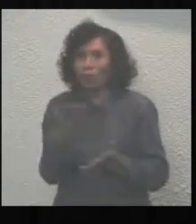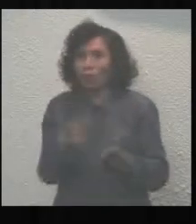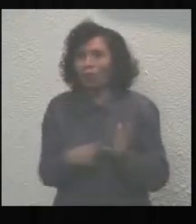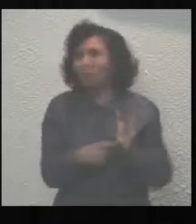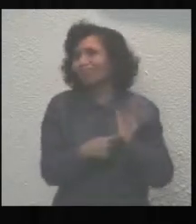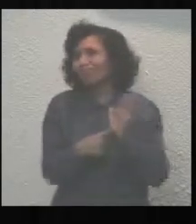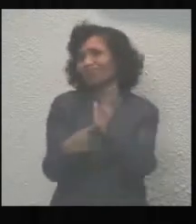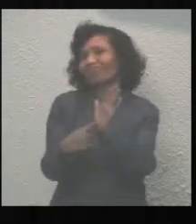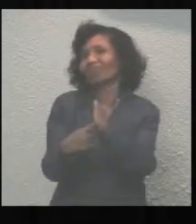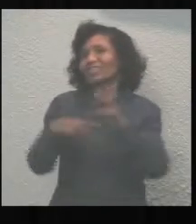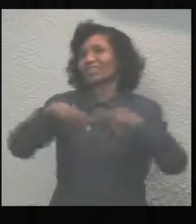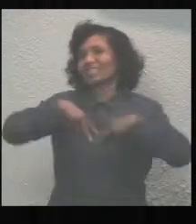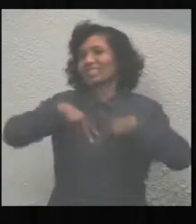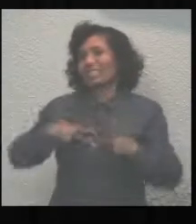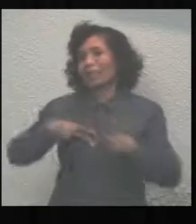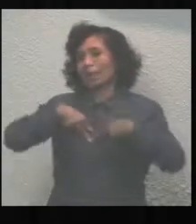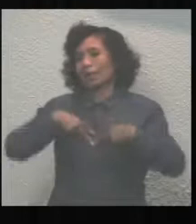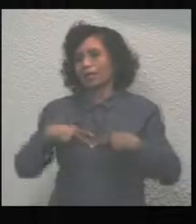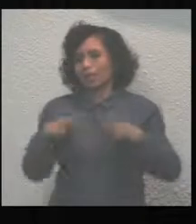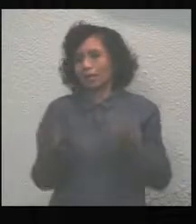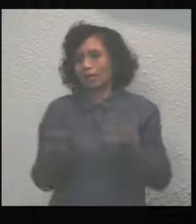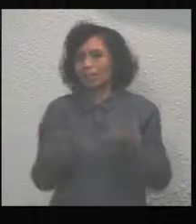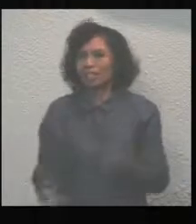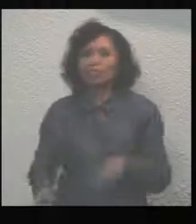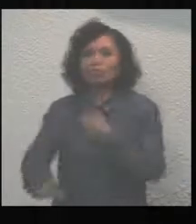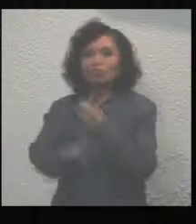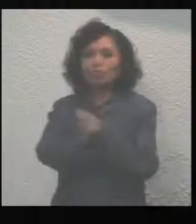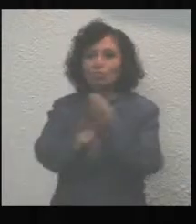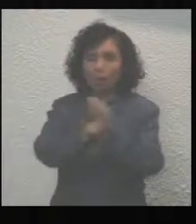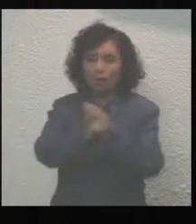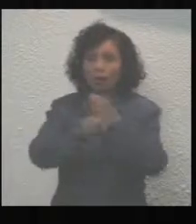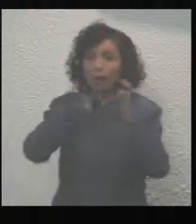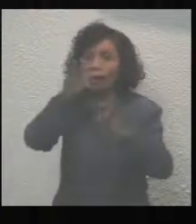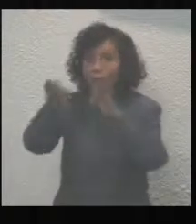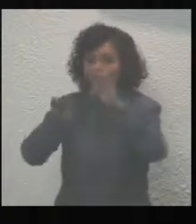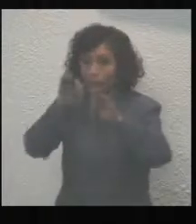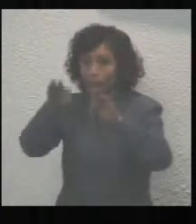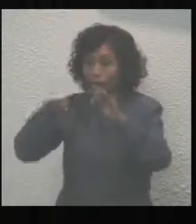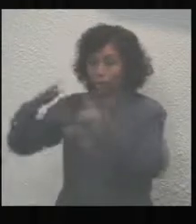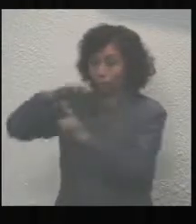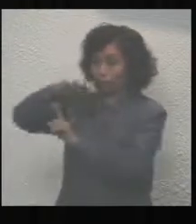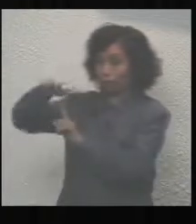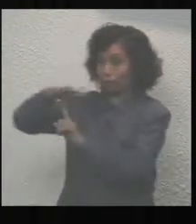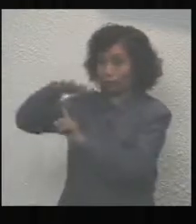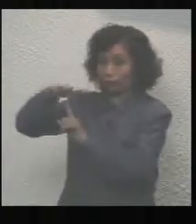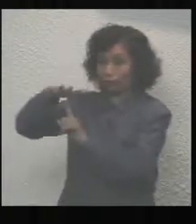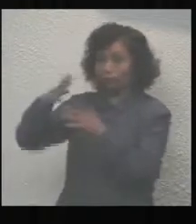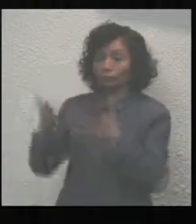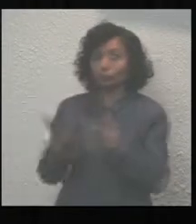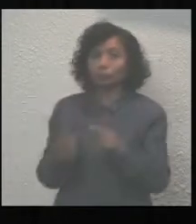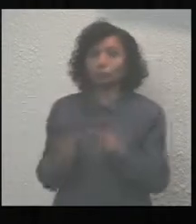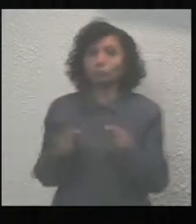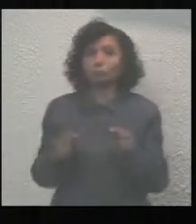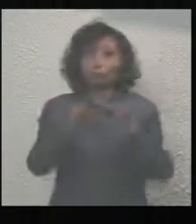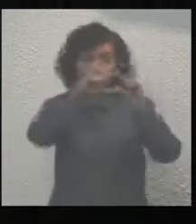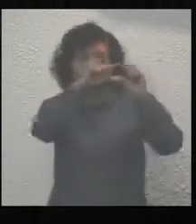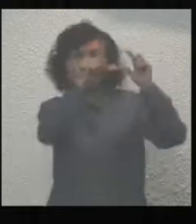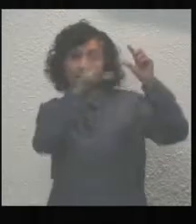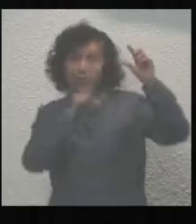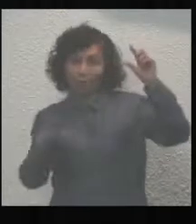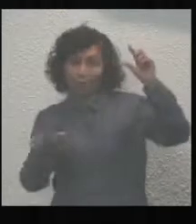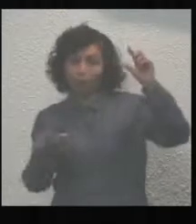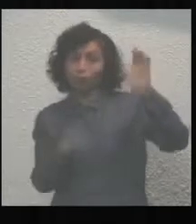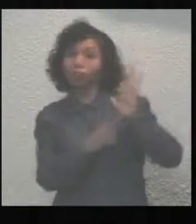debilidades en salud pública y en la y en la atención al medio ambiente las mediciones nacionales nos